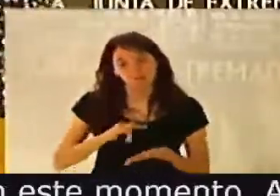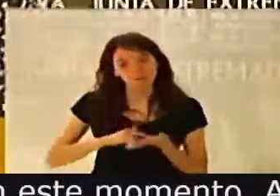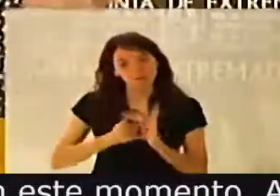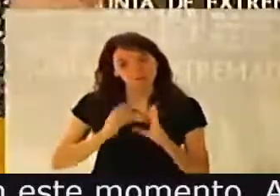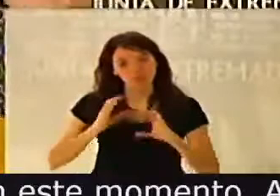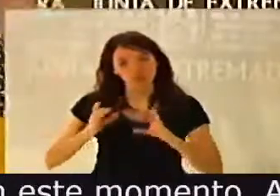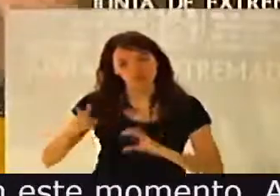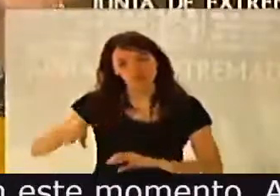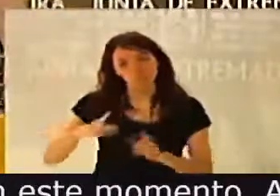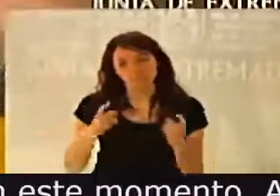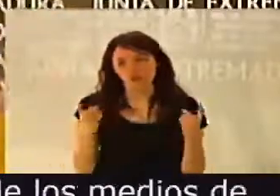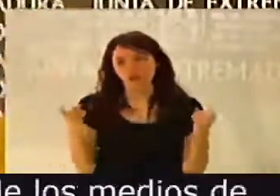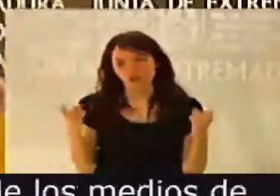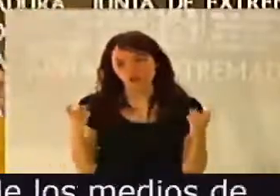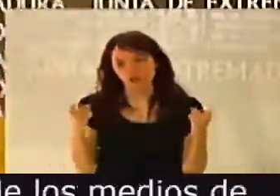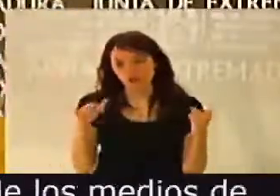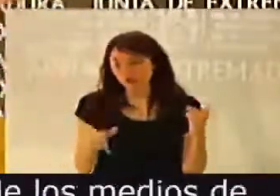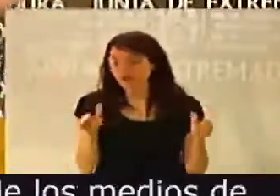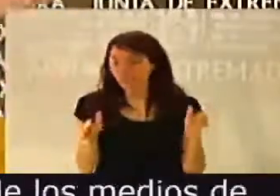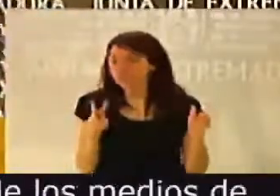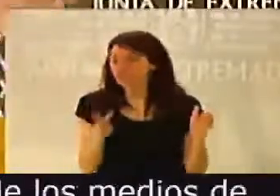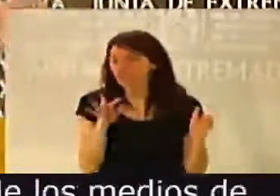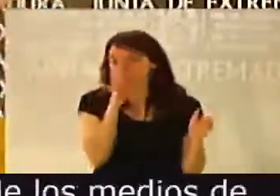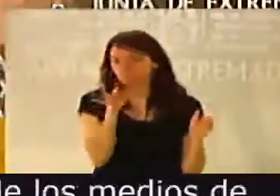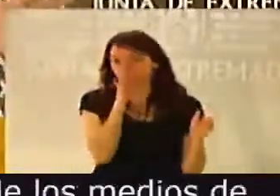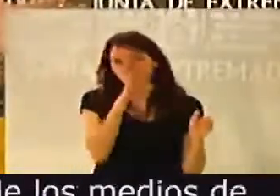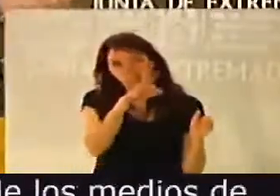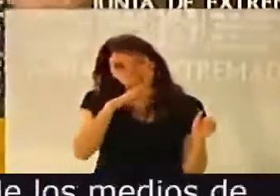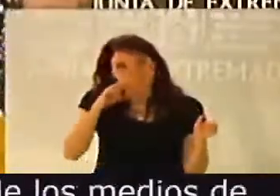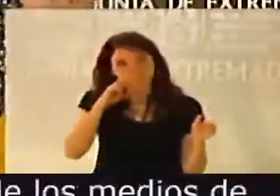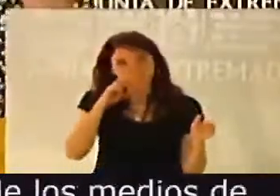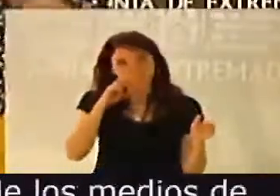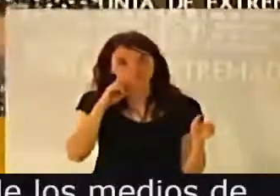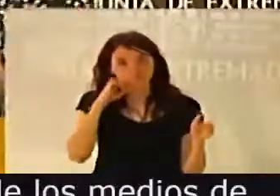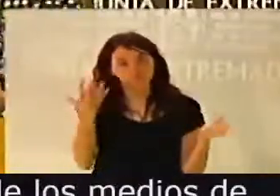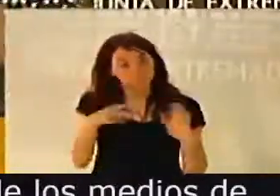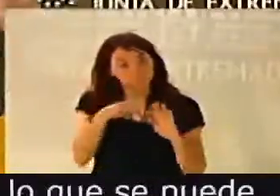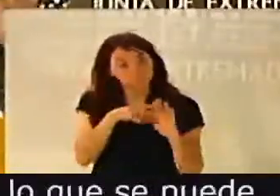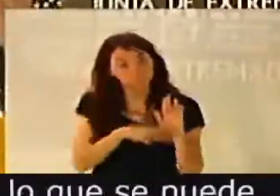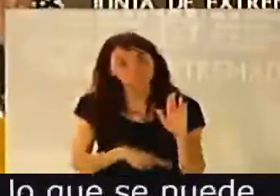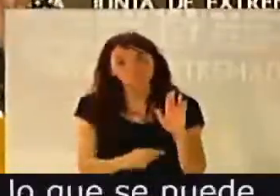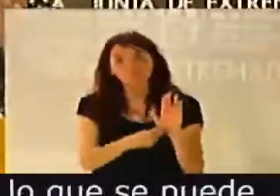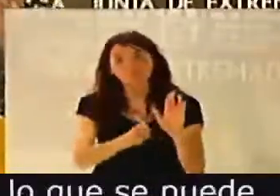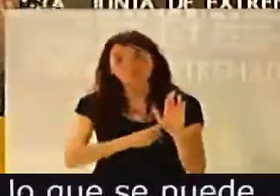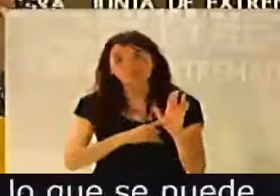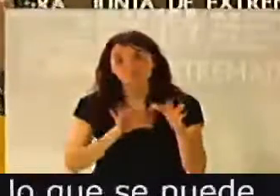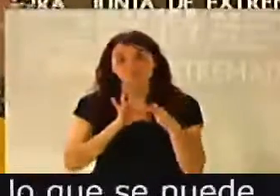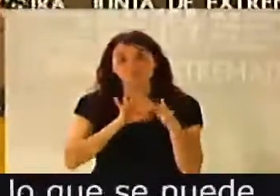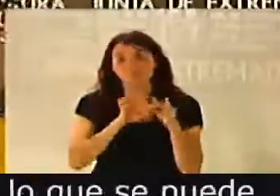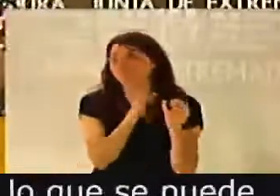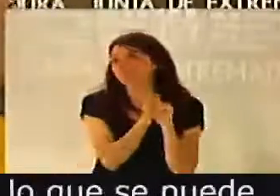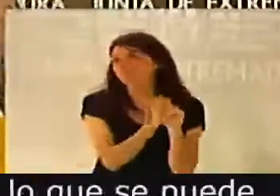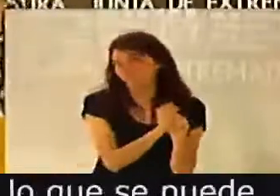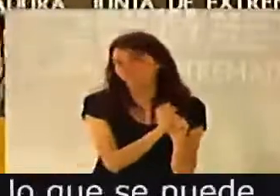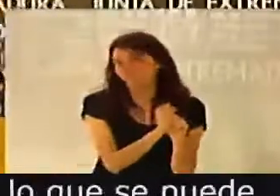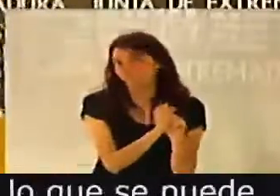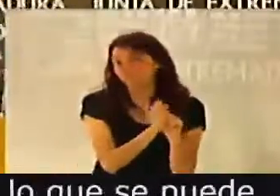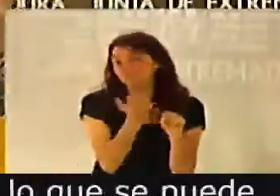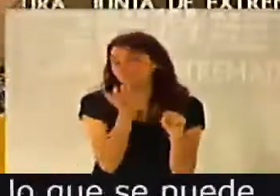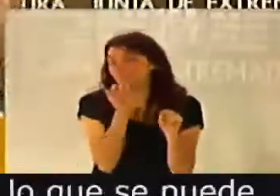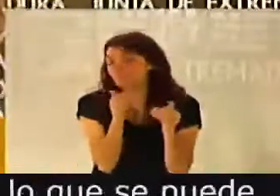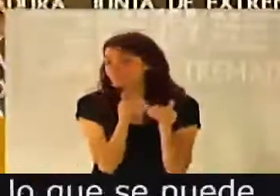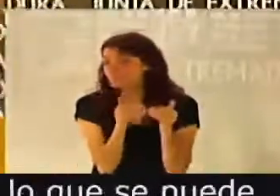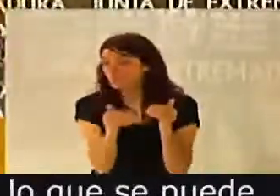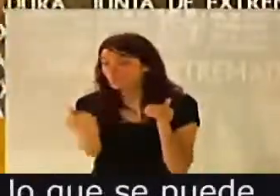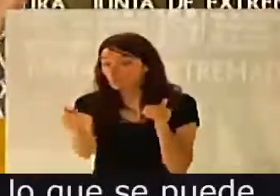de estamos en fase 2, por tanto, lo que se puede seguir haciendo en estos momentos es esto. Y en el momento